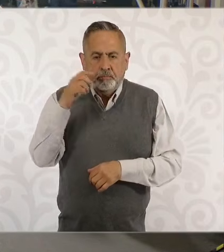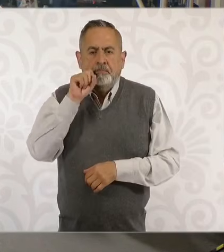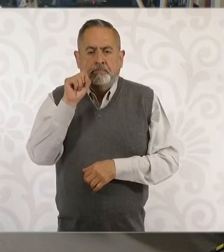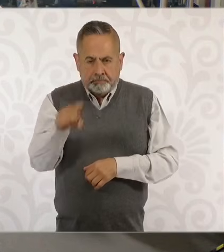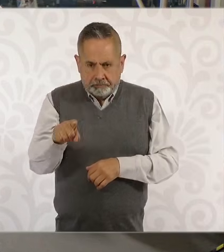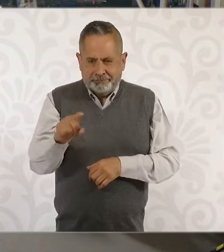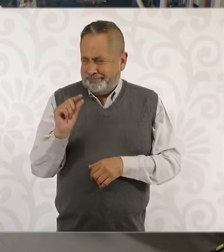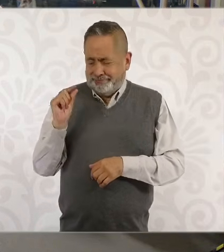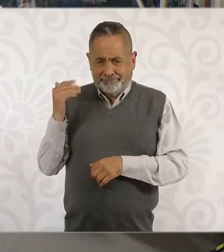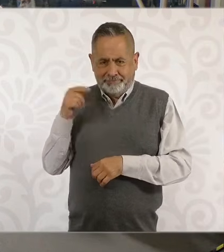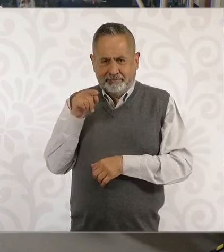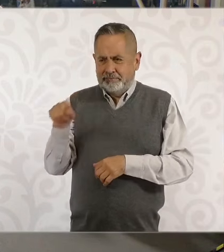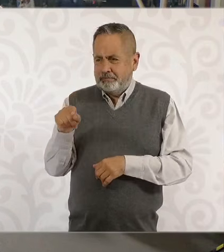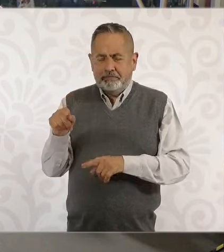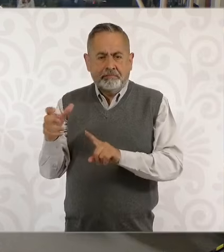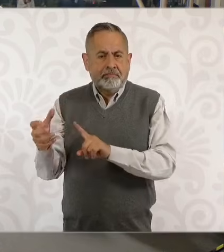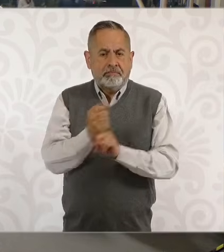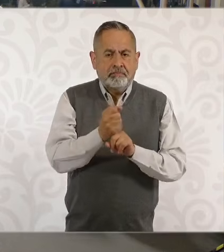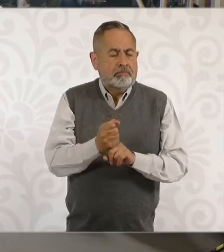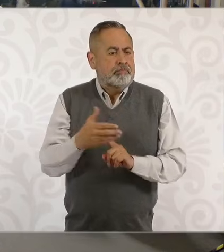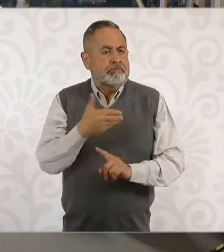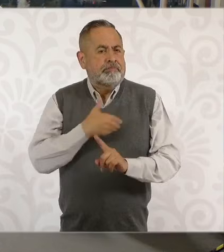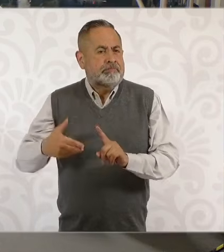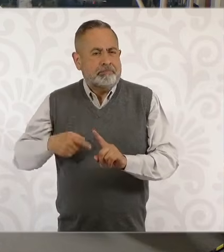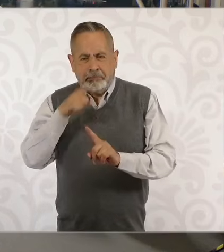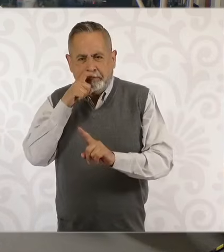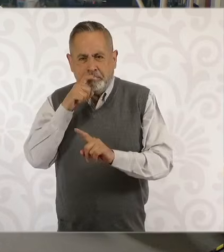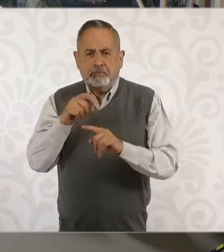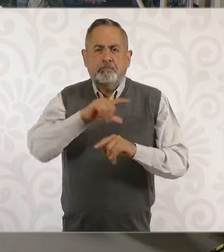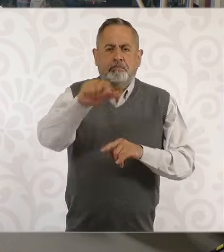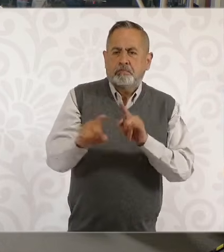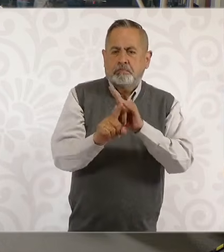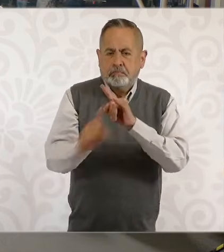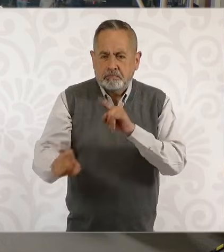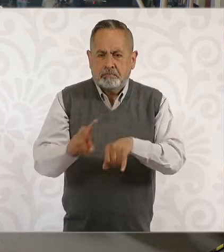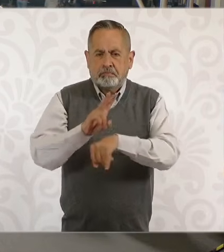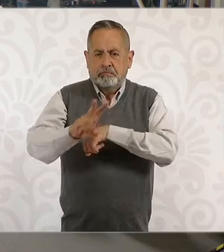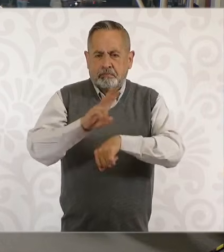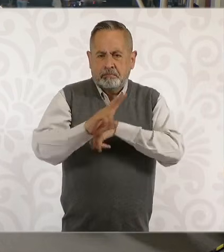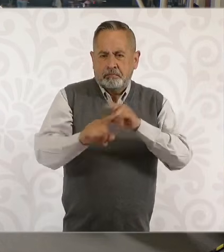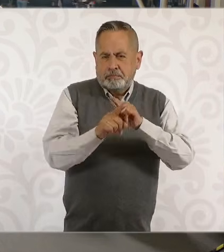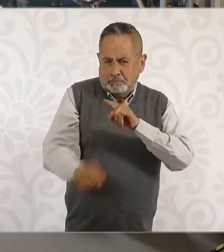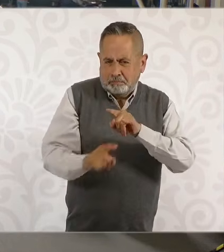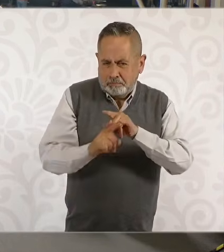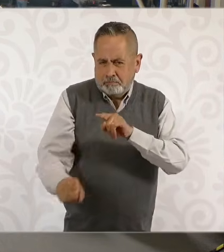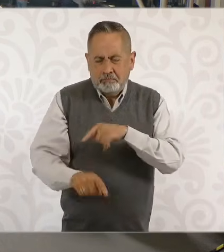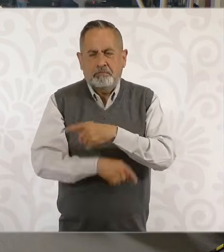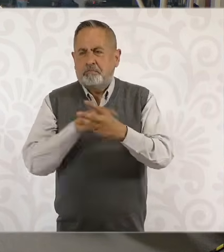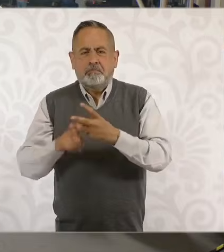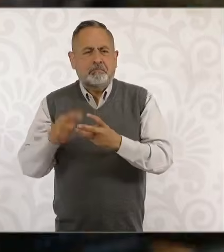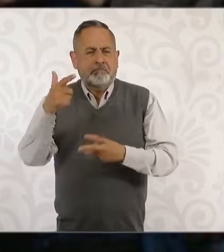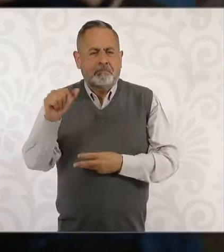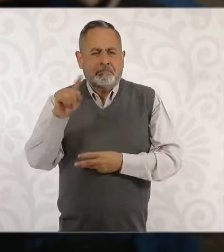está recientemente el secuestro del presidente Nicolás Maduro, los bombardeos a Venezuela, todo el tema del genocidio en